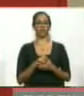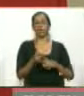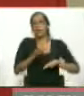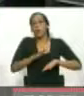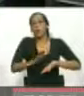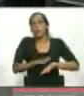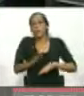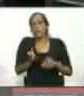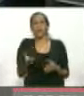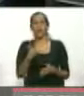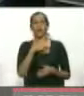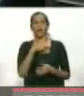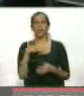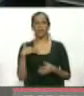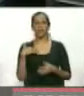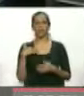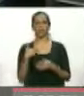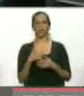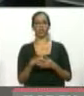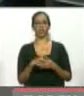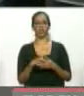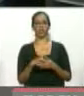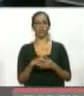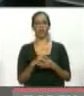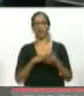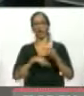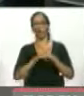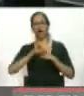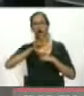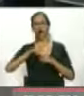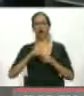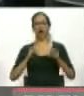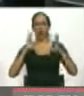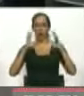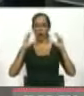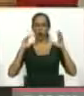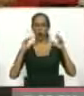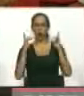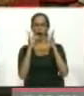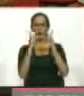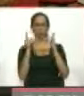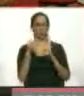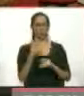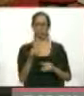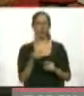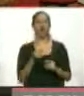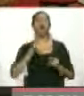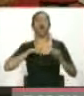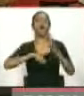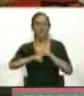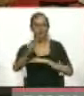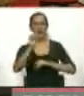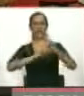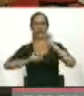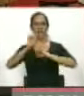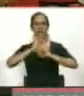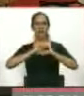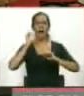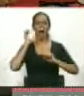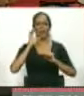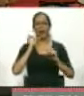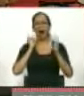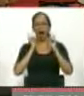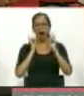quieren desvirtuar que salieron a robar un colchón no se salieron a defender al país quizás algunos sin